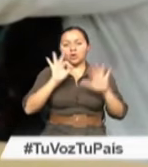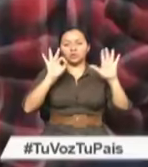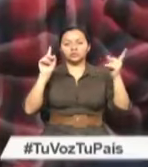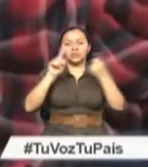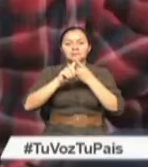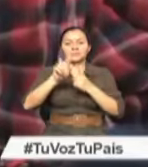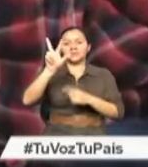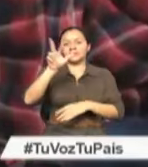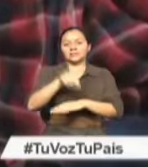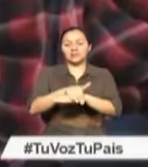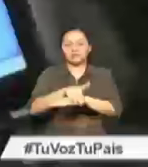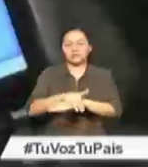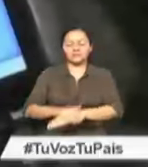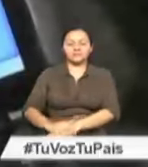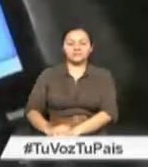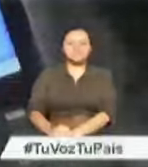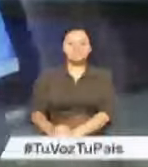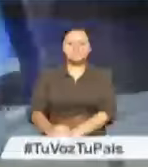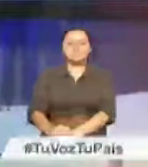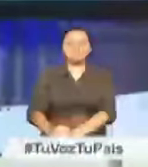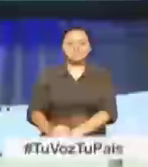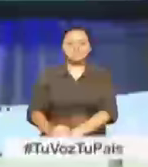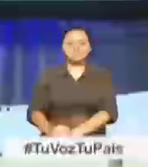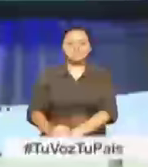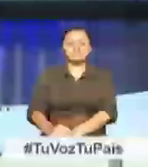Caterine Morejón, Noticiero Ciudadano.